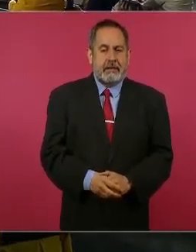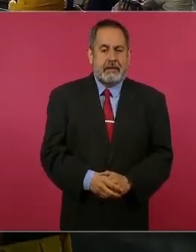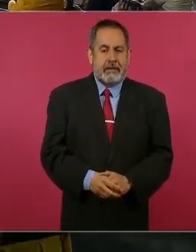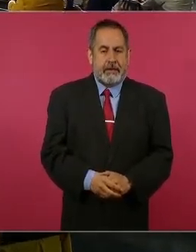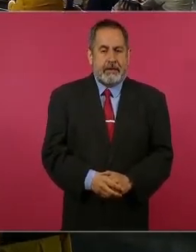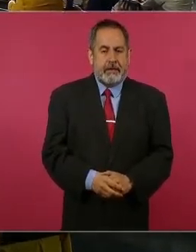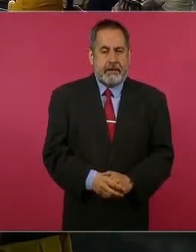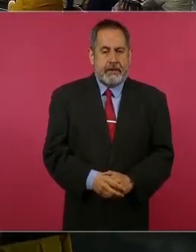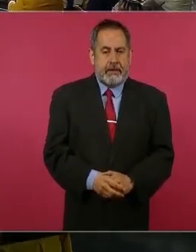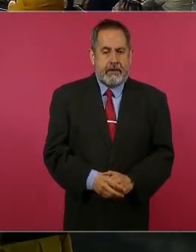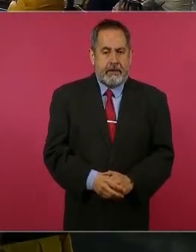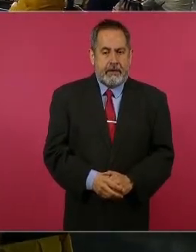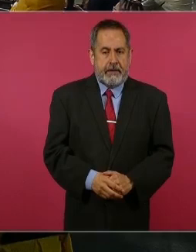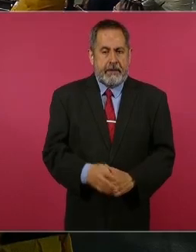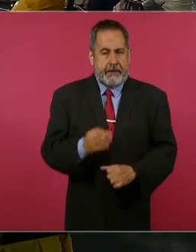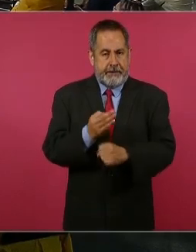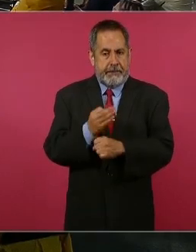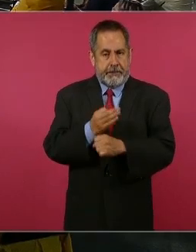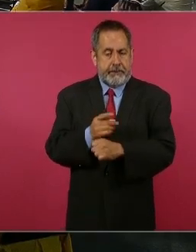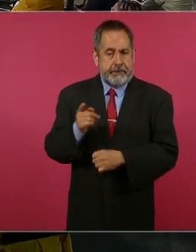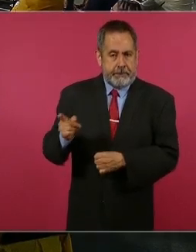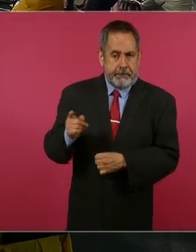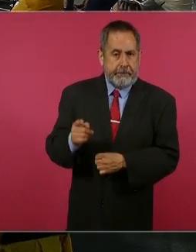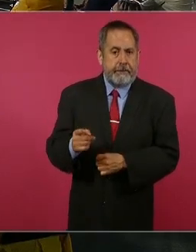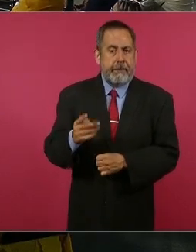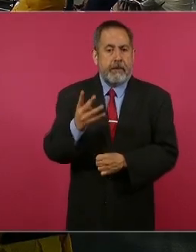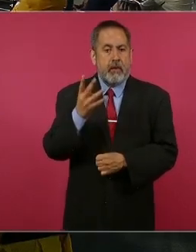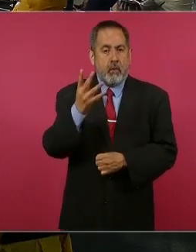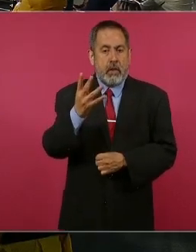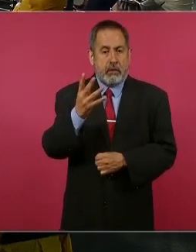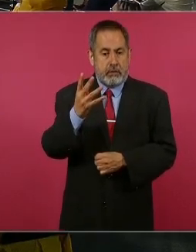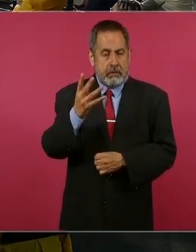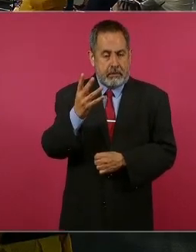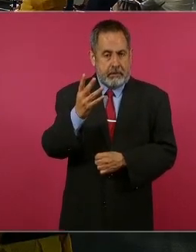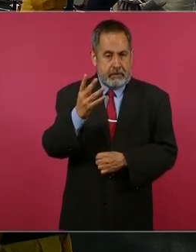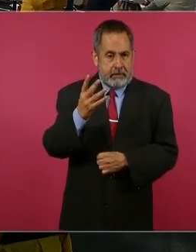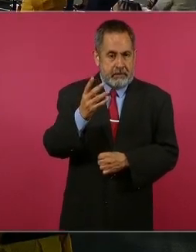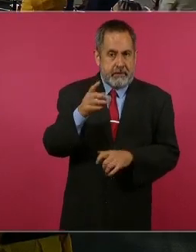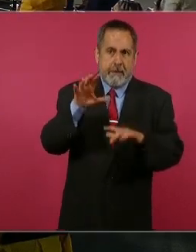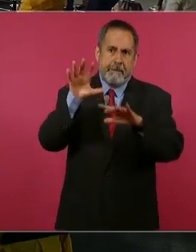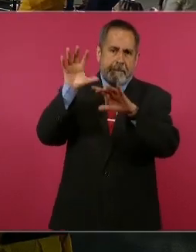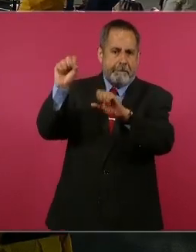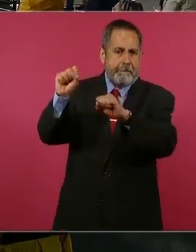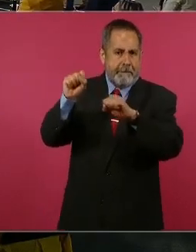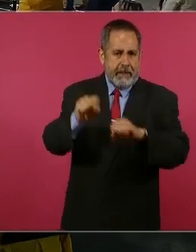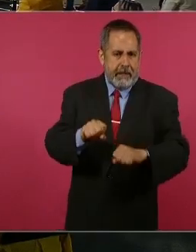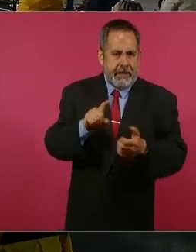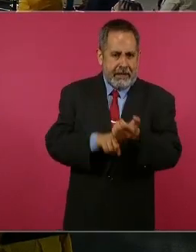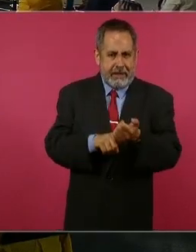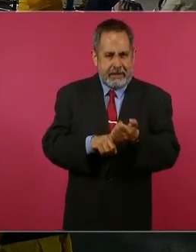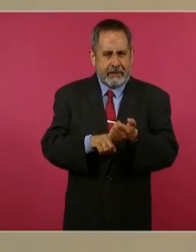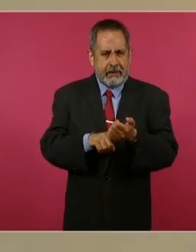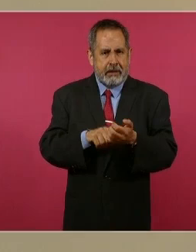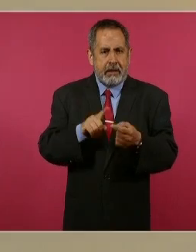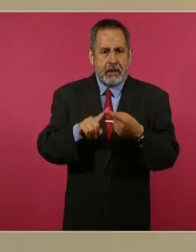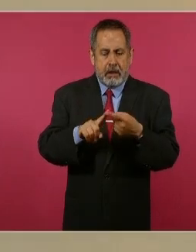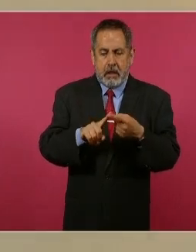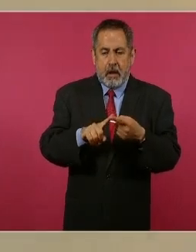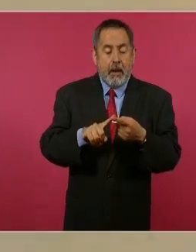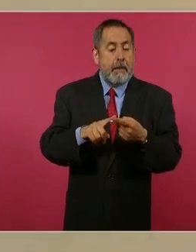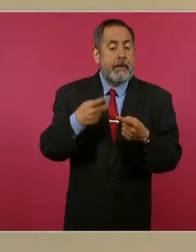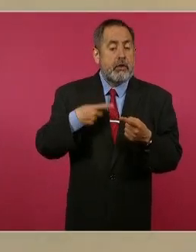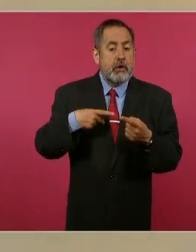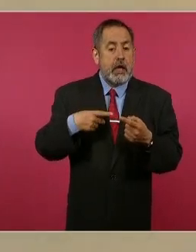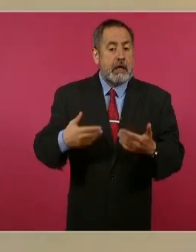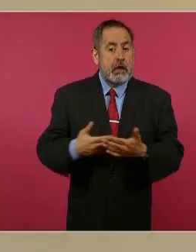Tenemos en esta ocasión cuatro extradiciones realizadas por la Fiscalía General de la República, incluye un ciudadano polaco